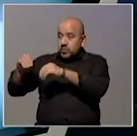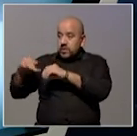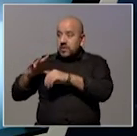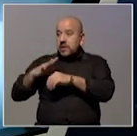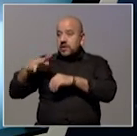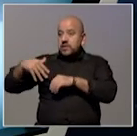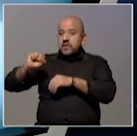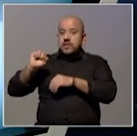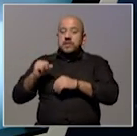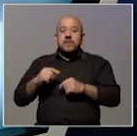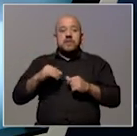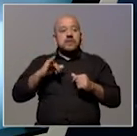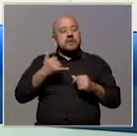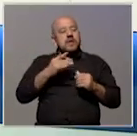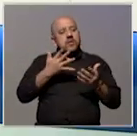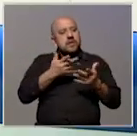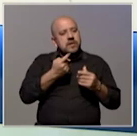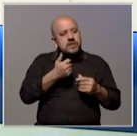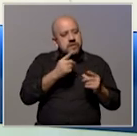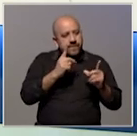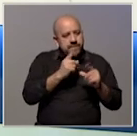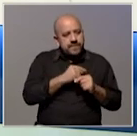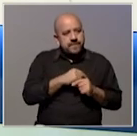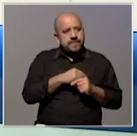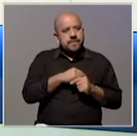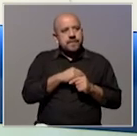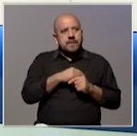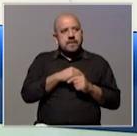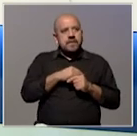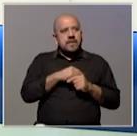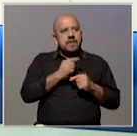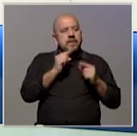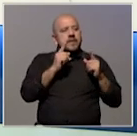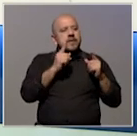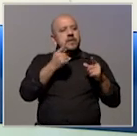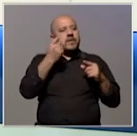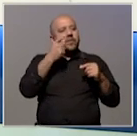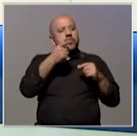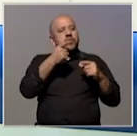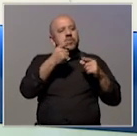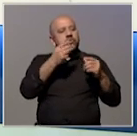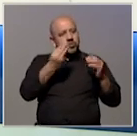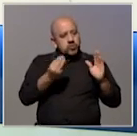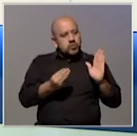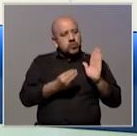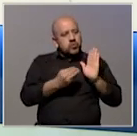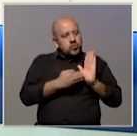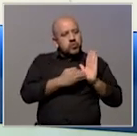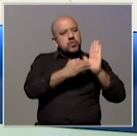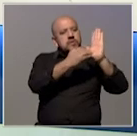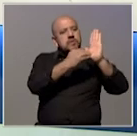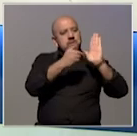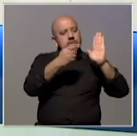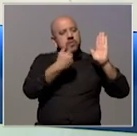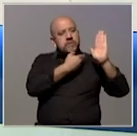ya prácticamente tenemos que cerrar pero me quiero detener en un detalle que se hizo público el día de tu asunción como presidenta de la junta departamental